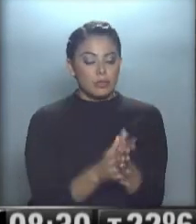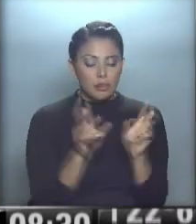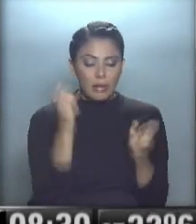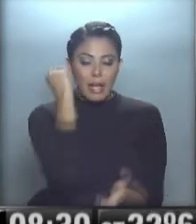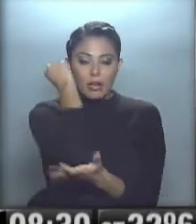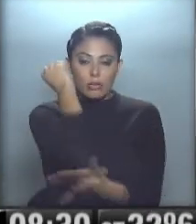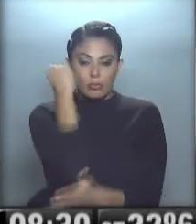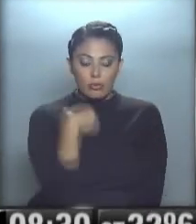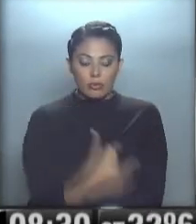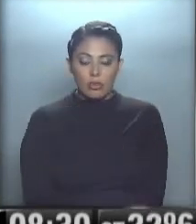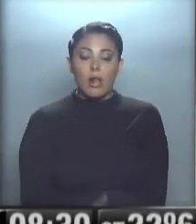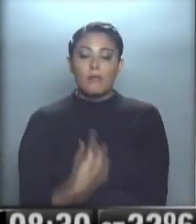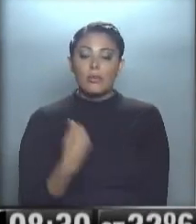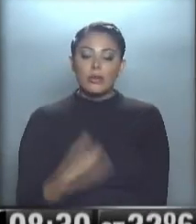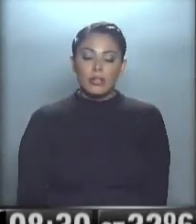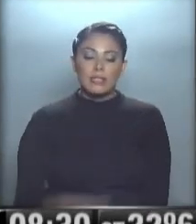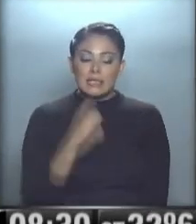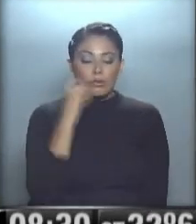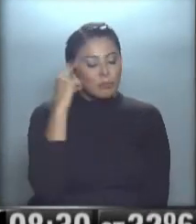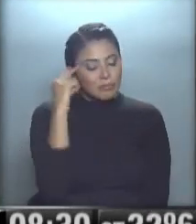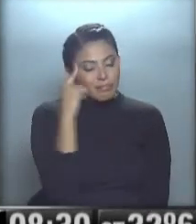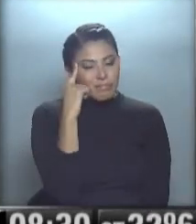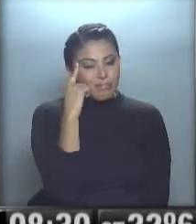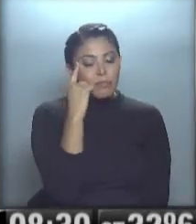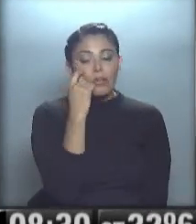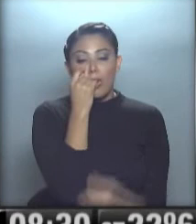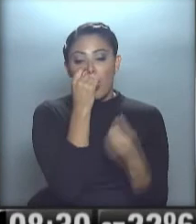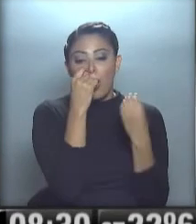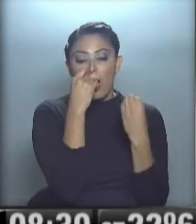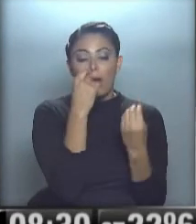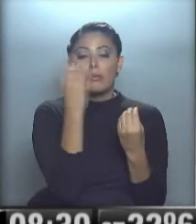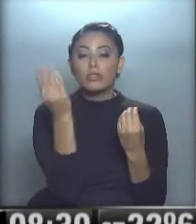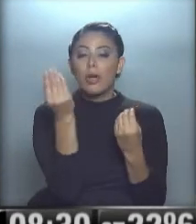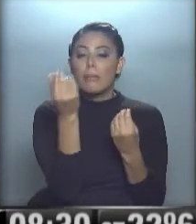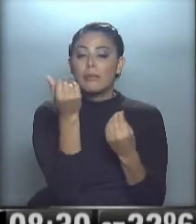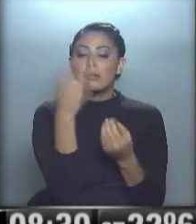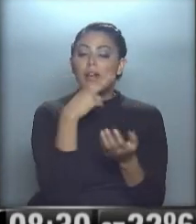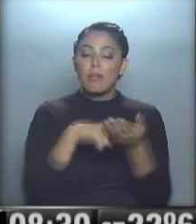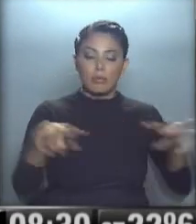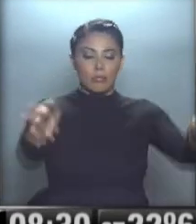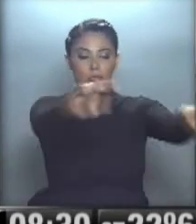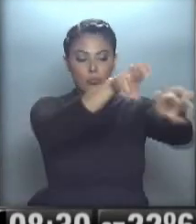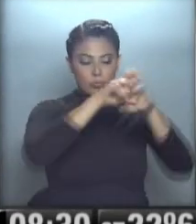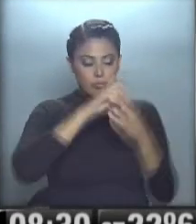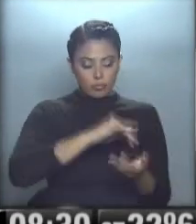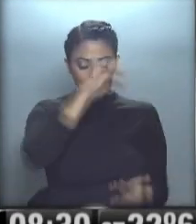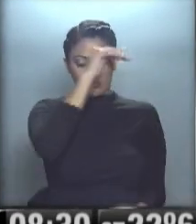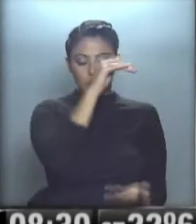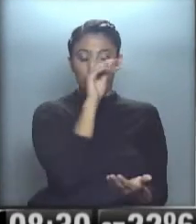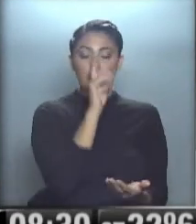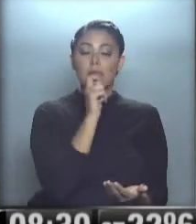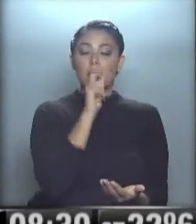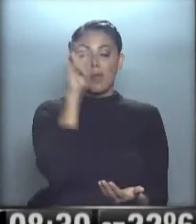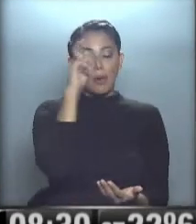porque precisamente cuando uno analiza la evolución de los recursos fiscales en Argentina, observa que la recaudación del mes de